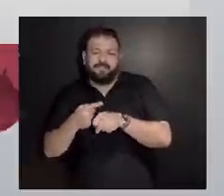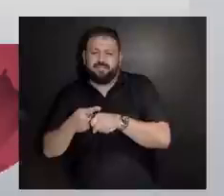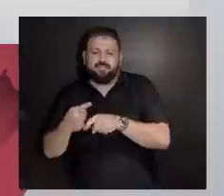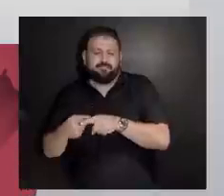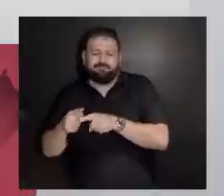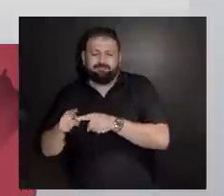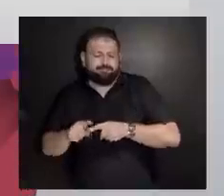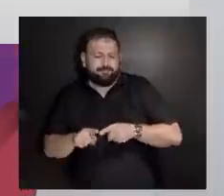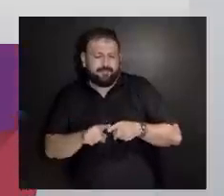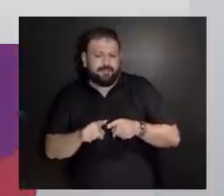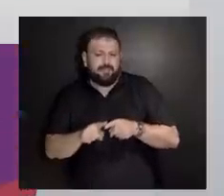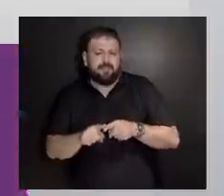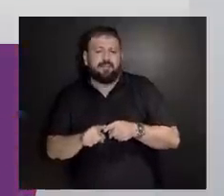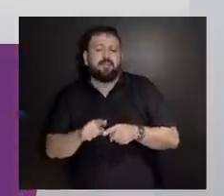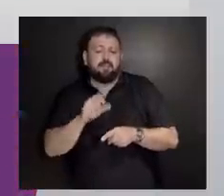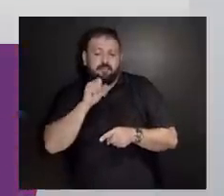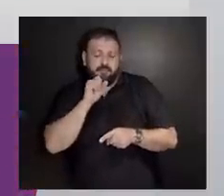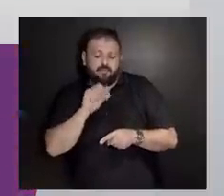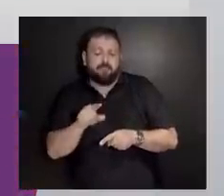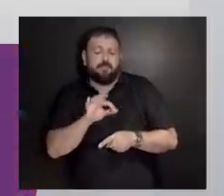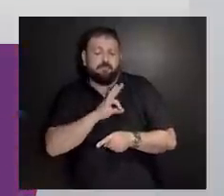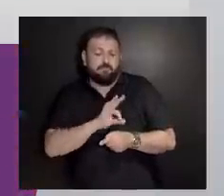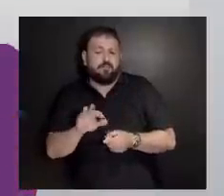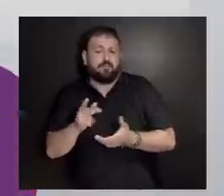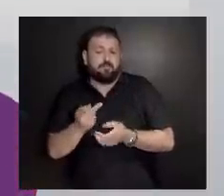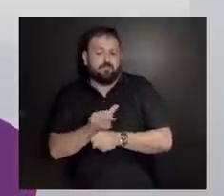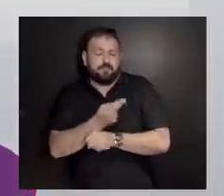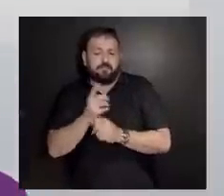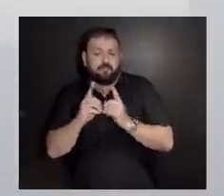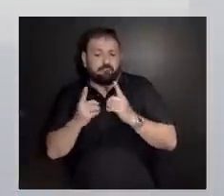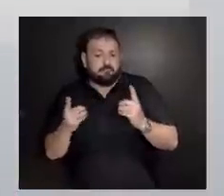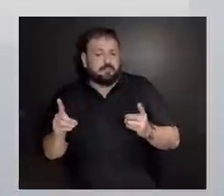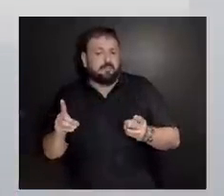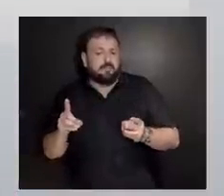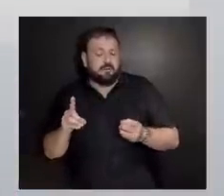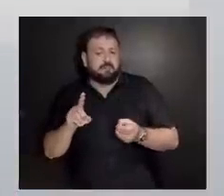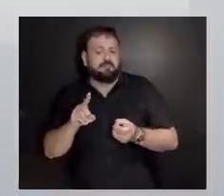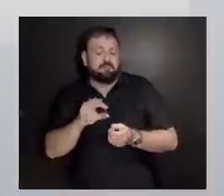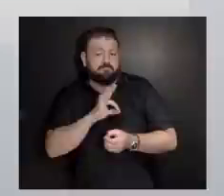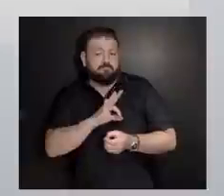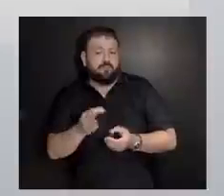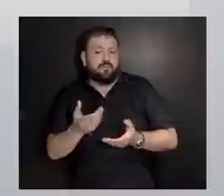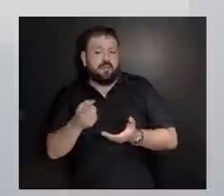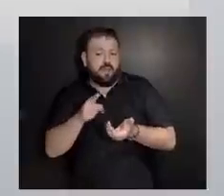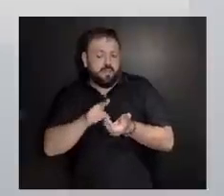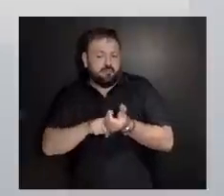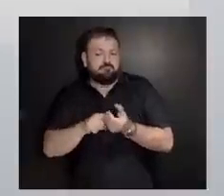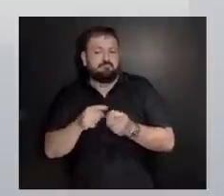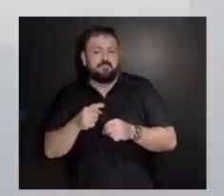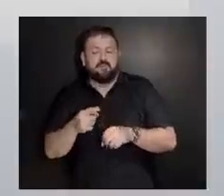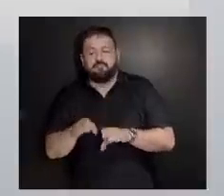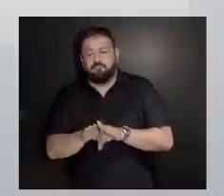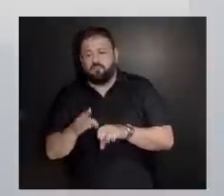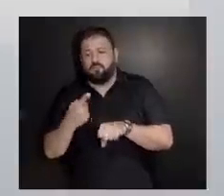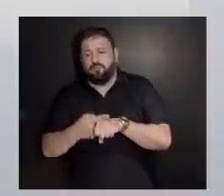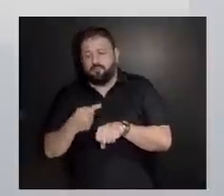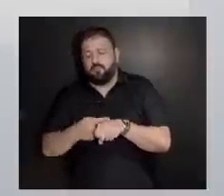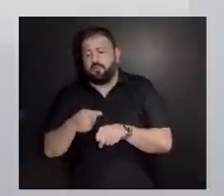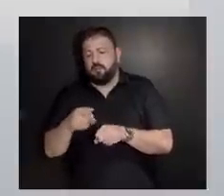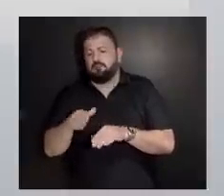Prader-Willis, también desarrollen este tipo de enfermedad de la diabetes.